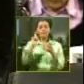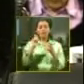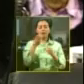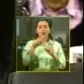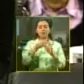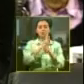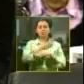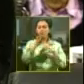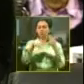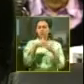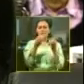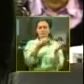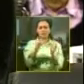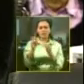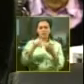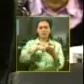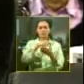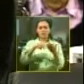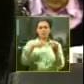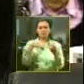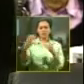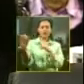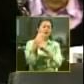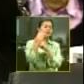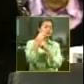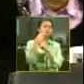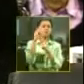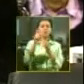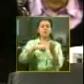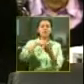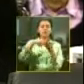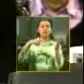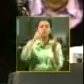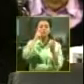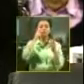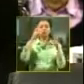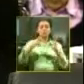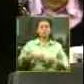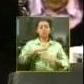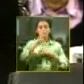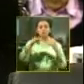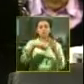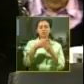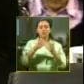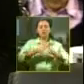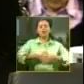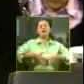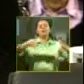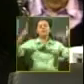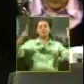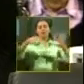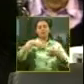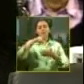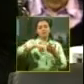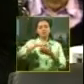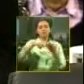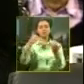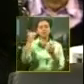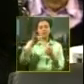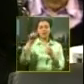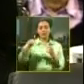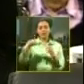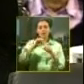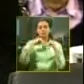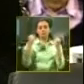denunciar cualquier forma de violencia, de agresión, de violación de los derechos, de toda esa cantidad de violaciones que existen actualmente